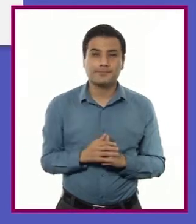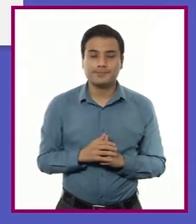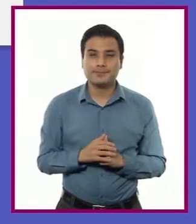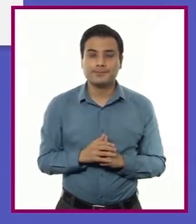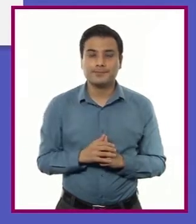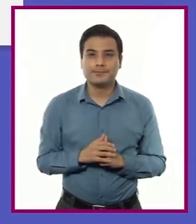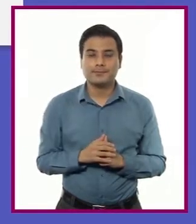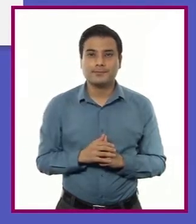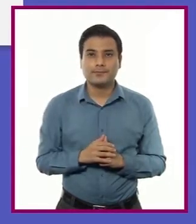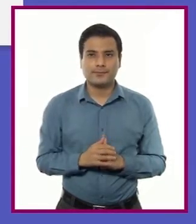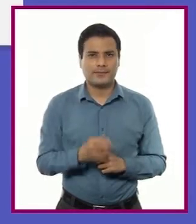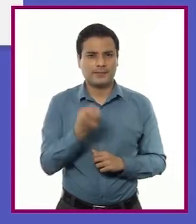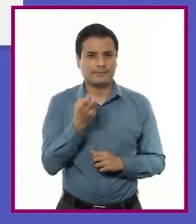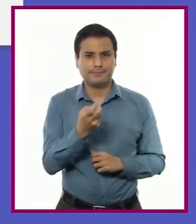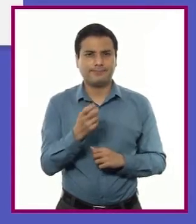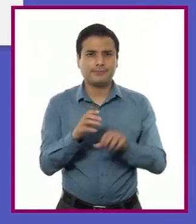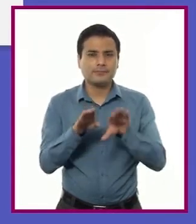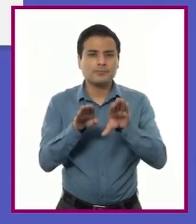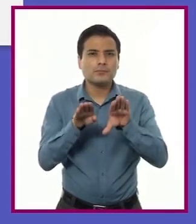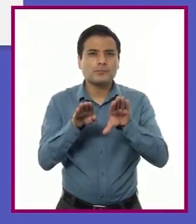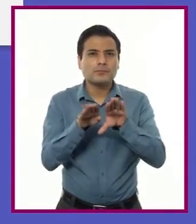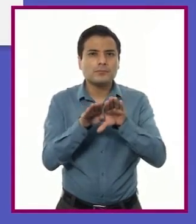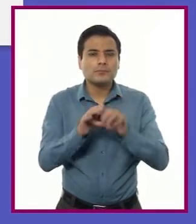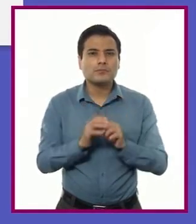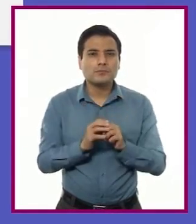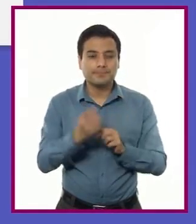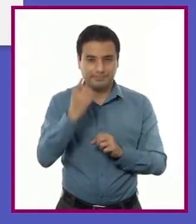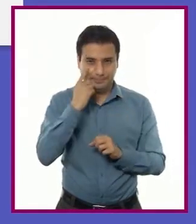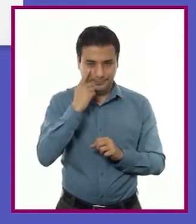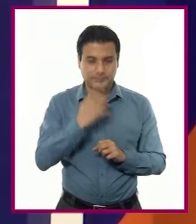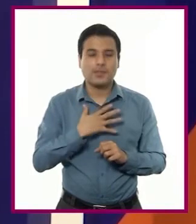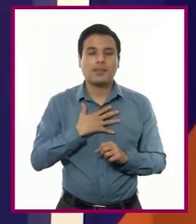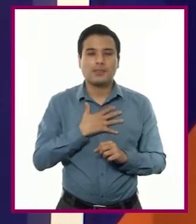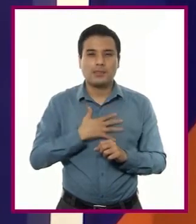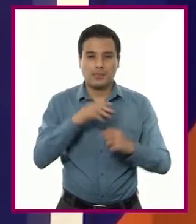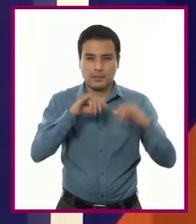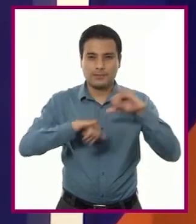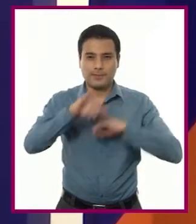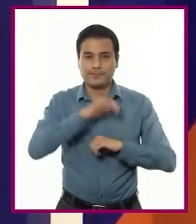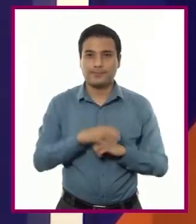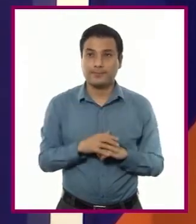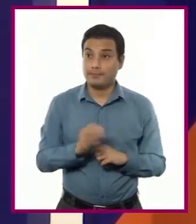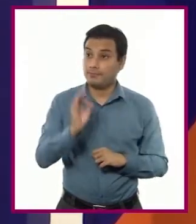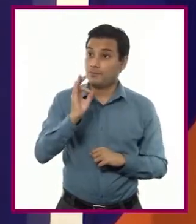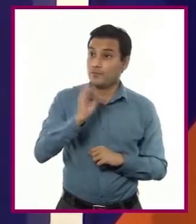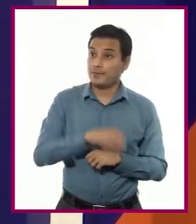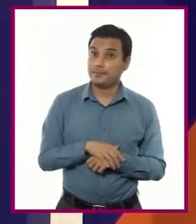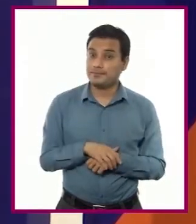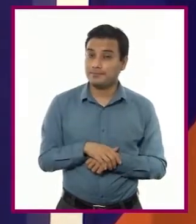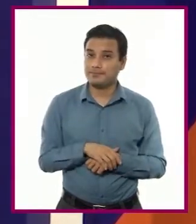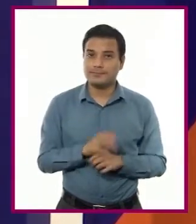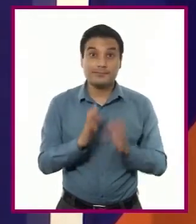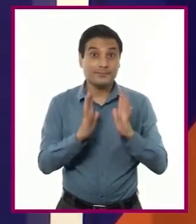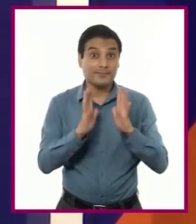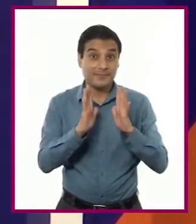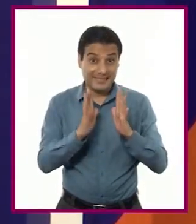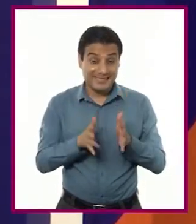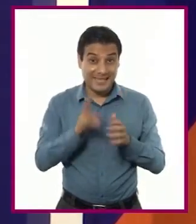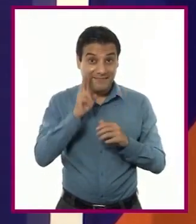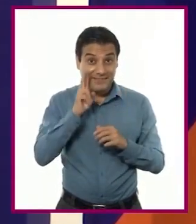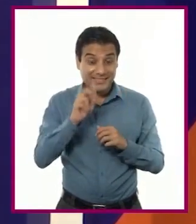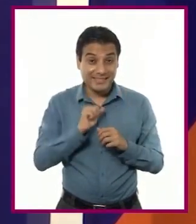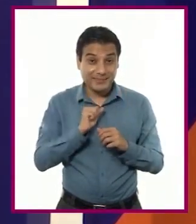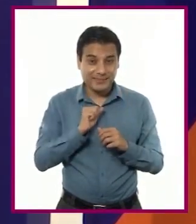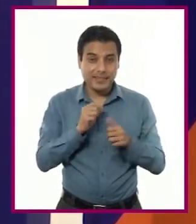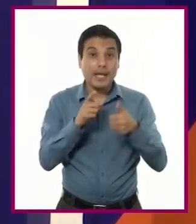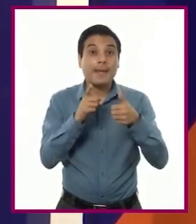Para ver ese fenómeno, hagamos el siguiente experimento. ¡Excelente! Ya nos dimos cuenta de que